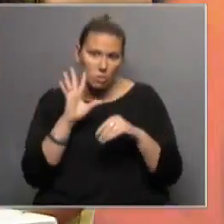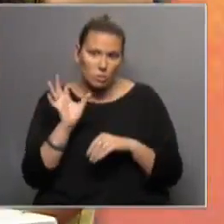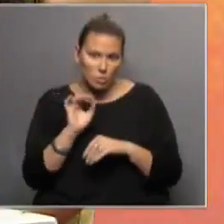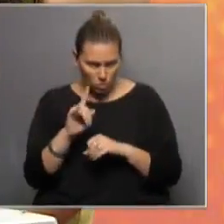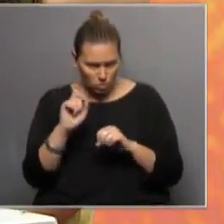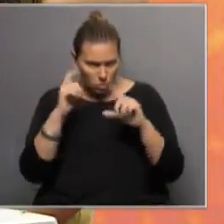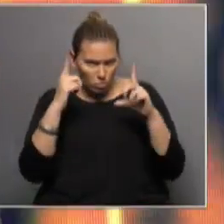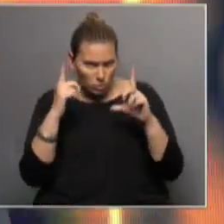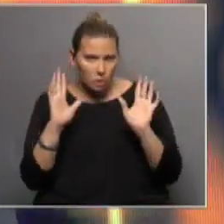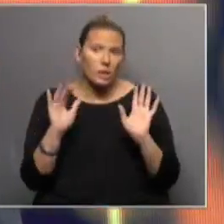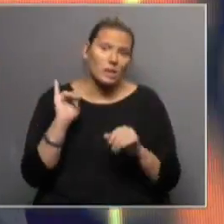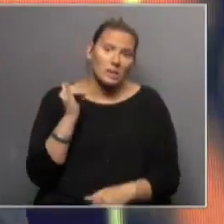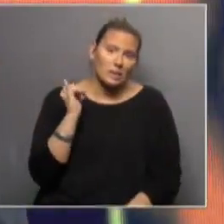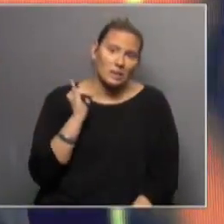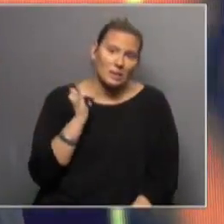Sí. Sí, sí.